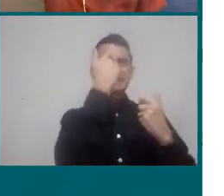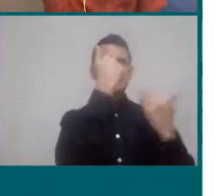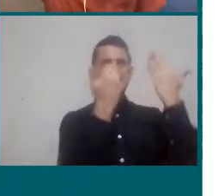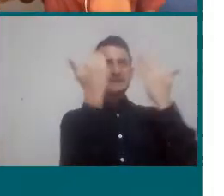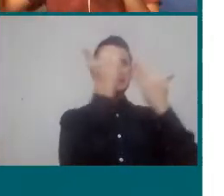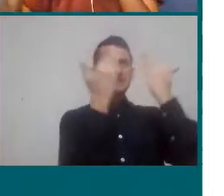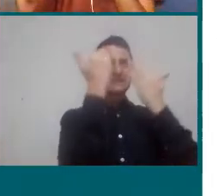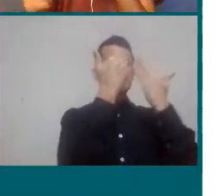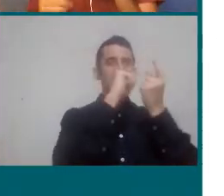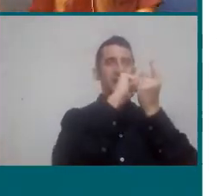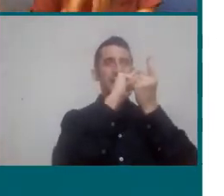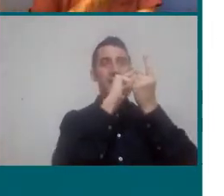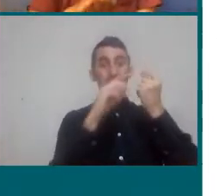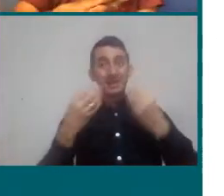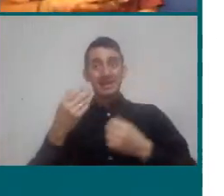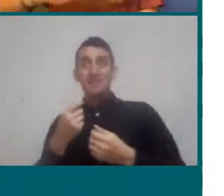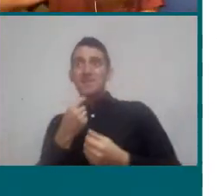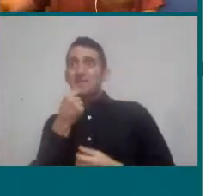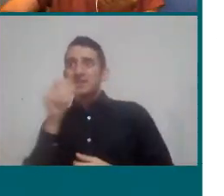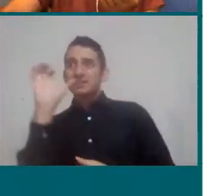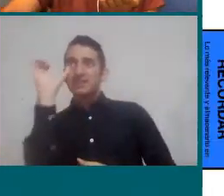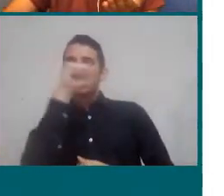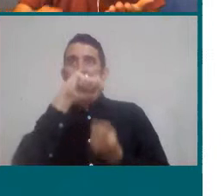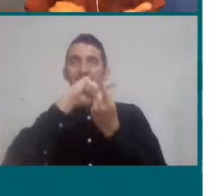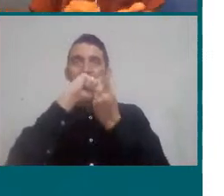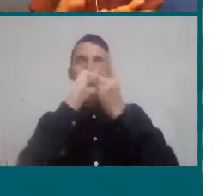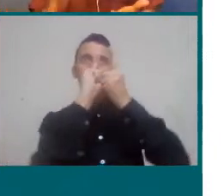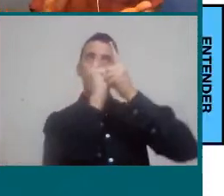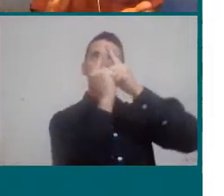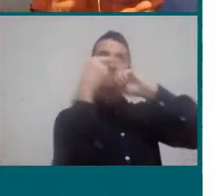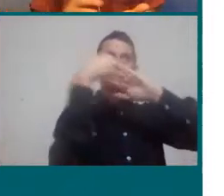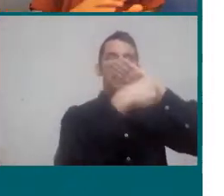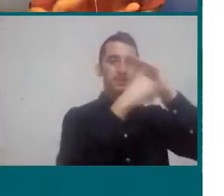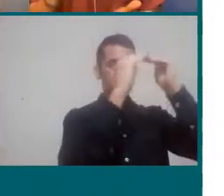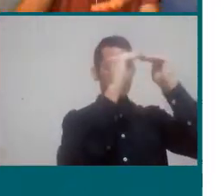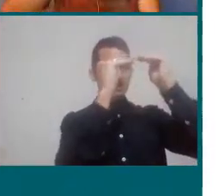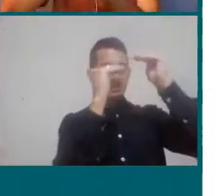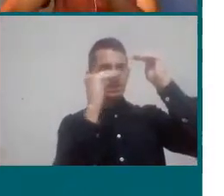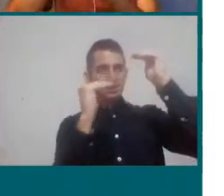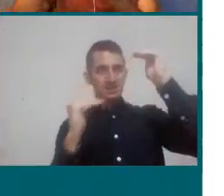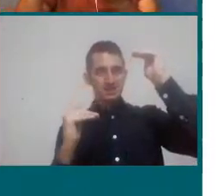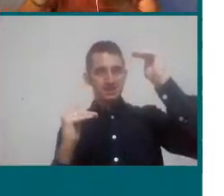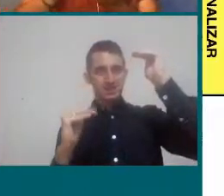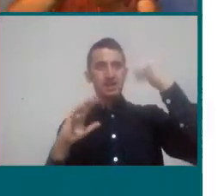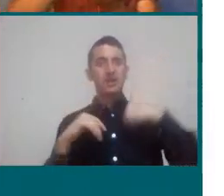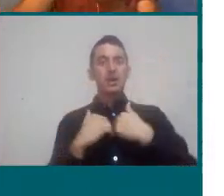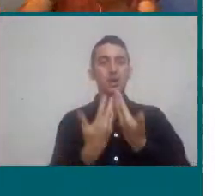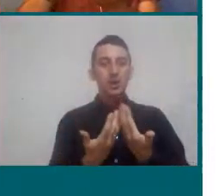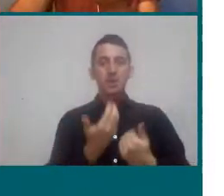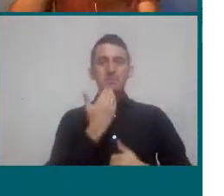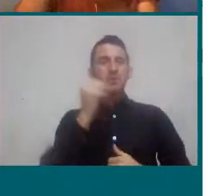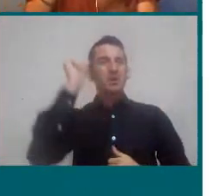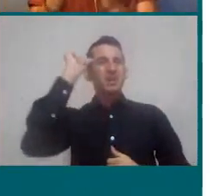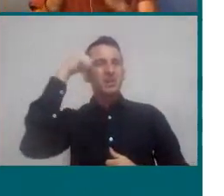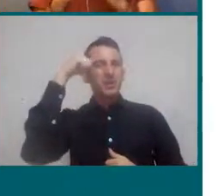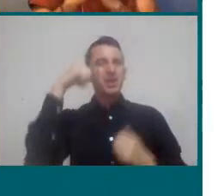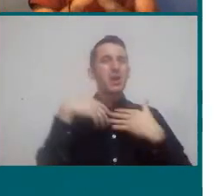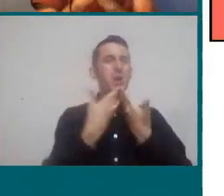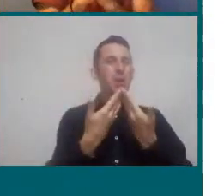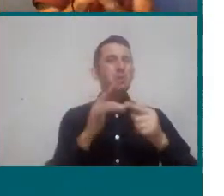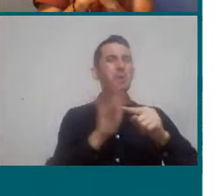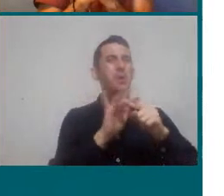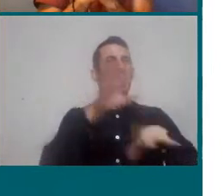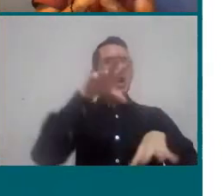lo complejo, ¿vale? Y además están escalonadas. Tiene un nivel, en este caso, verbos como recordar, entender o aplicar son